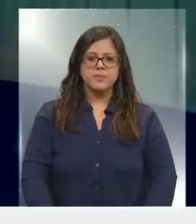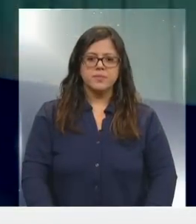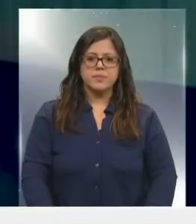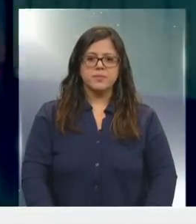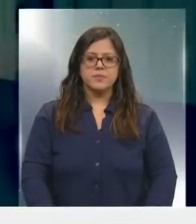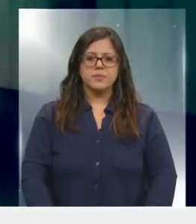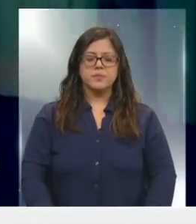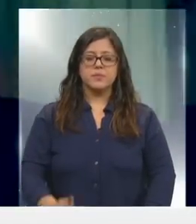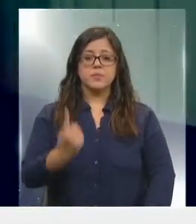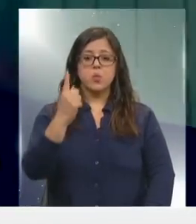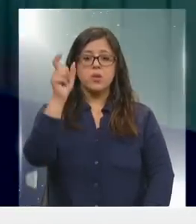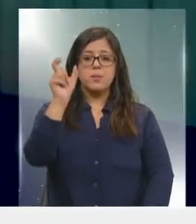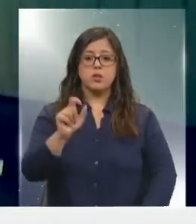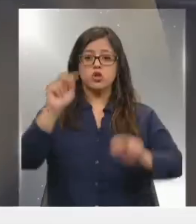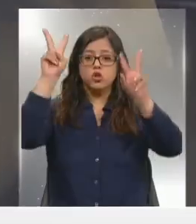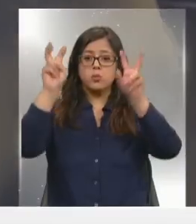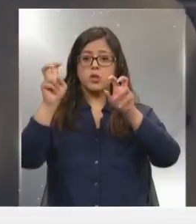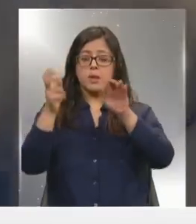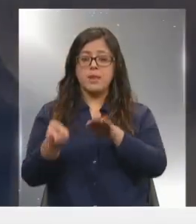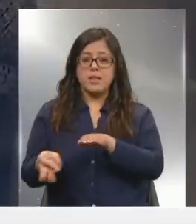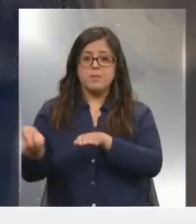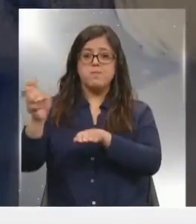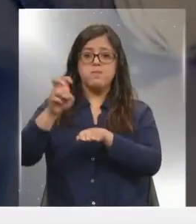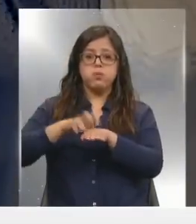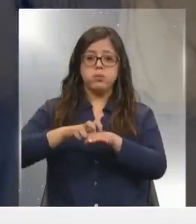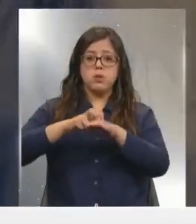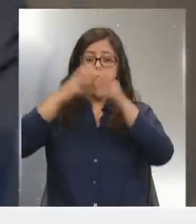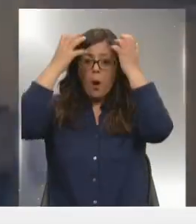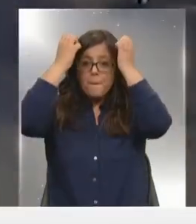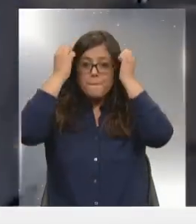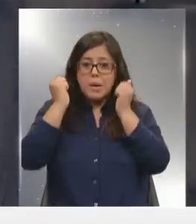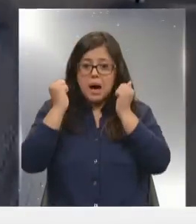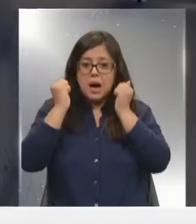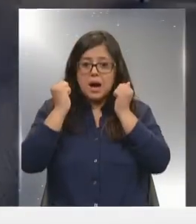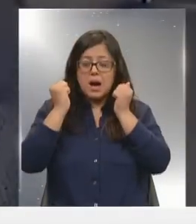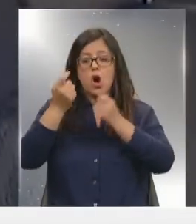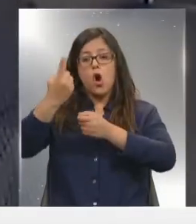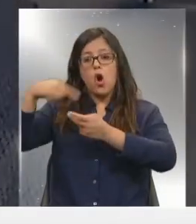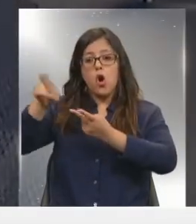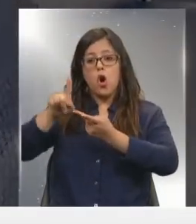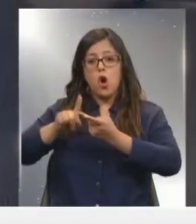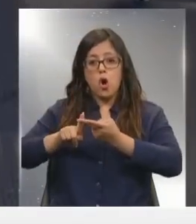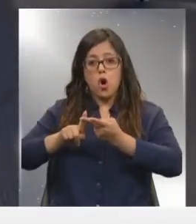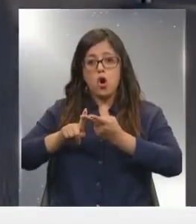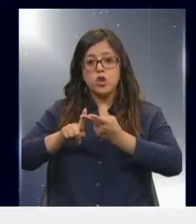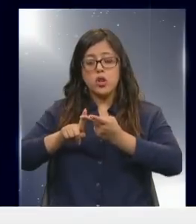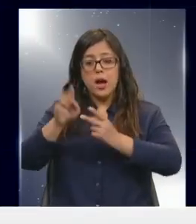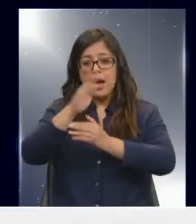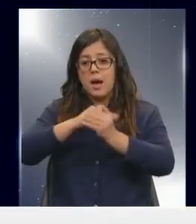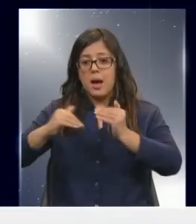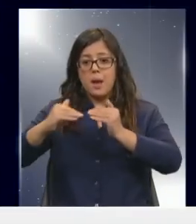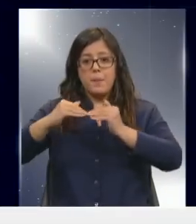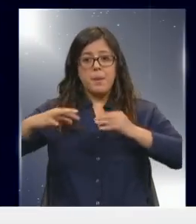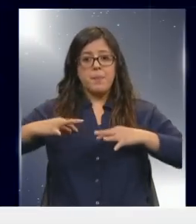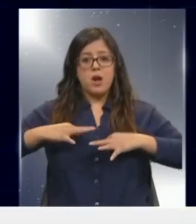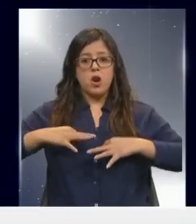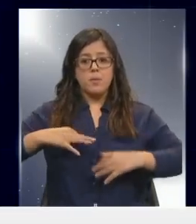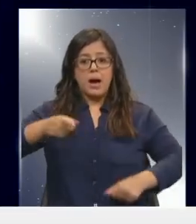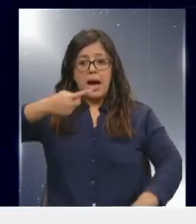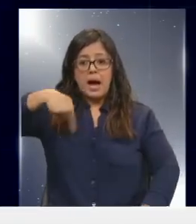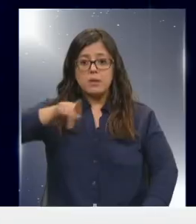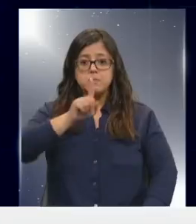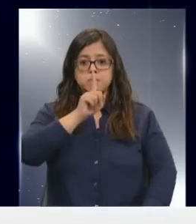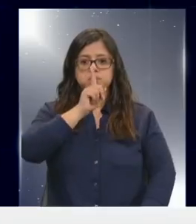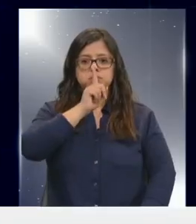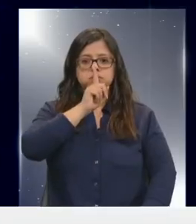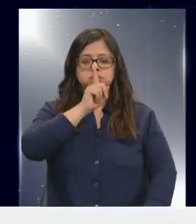Uno de los supuestos pasajeros se subió con pasa montañas. Otro, con la misma vestimenta, no emitía ninguna